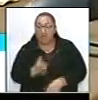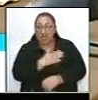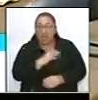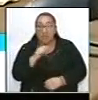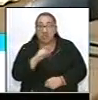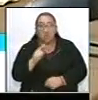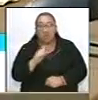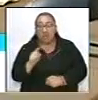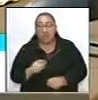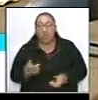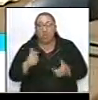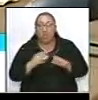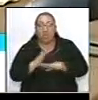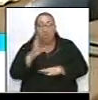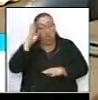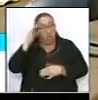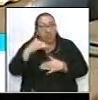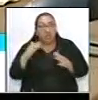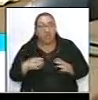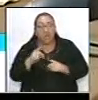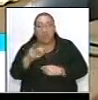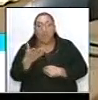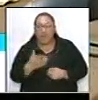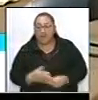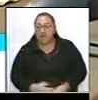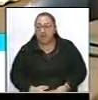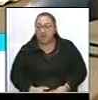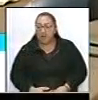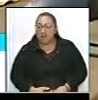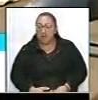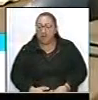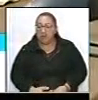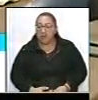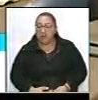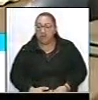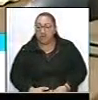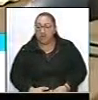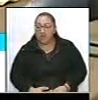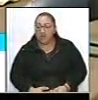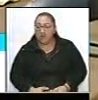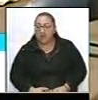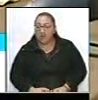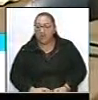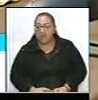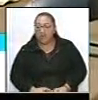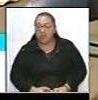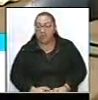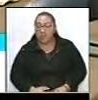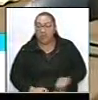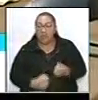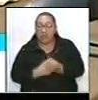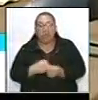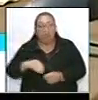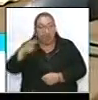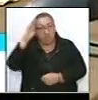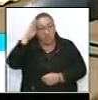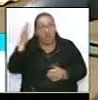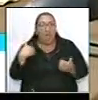porque cada vez que vamos a una comisaría a pedir apoyo de la Policía Nacional para que acompañe en una